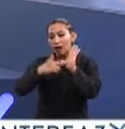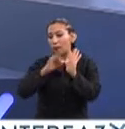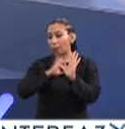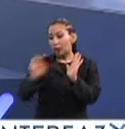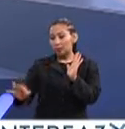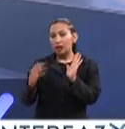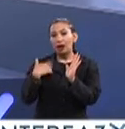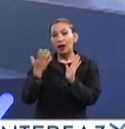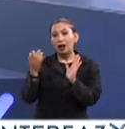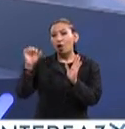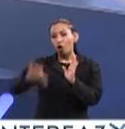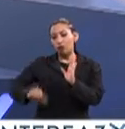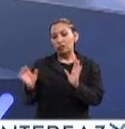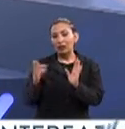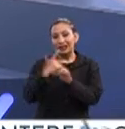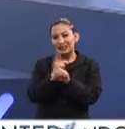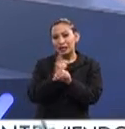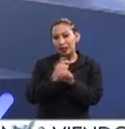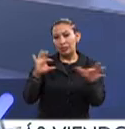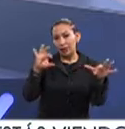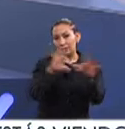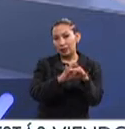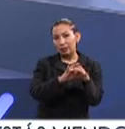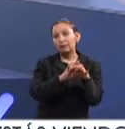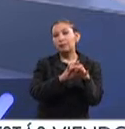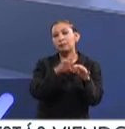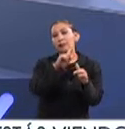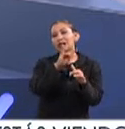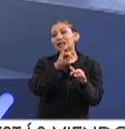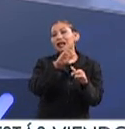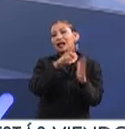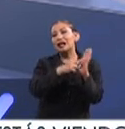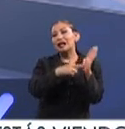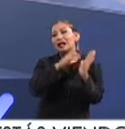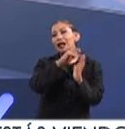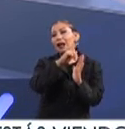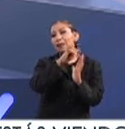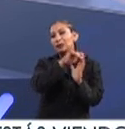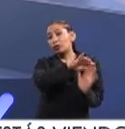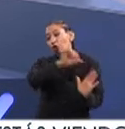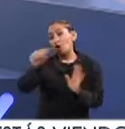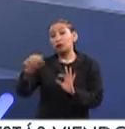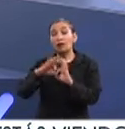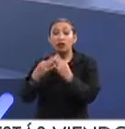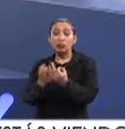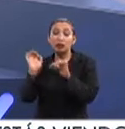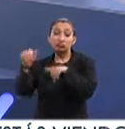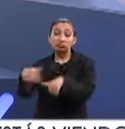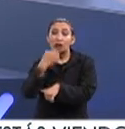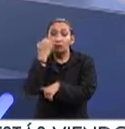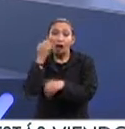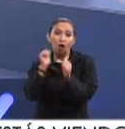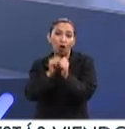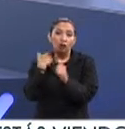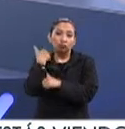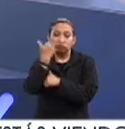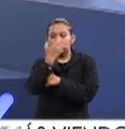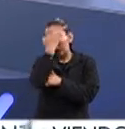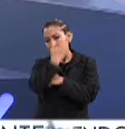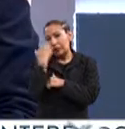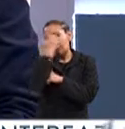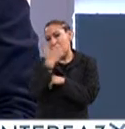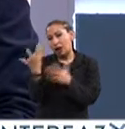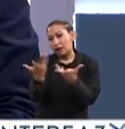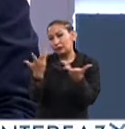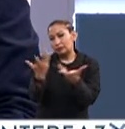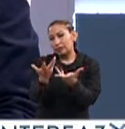que se llama ahora, a las licenciaturas de la facultad. La otra manera de hacerlo, bueno, pues es a partir o a través del concurso de